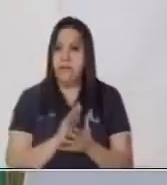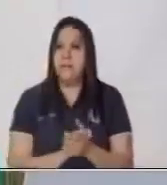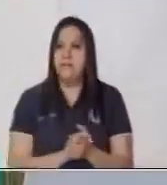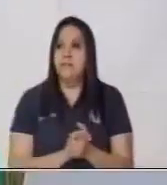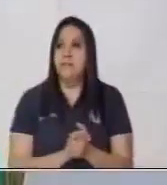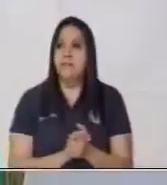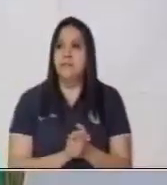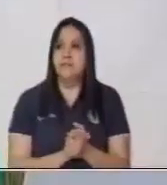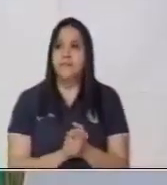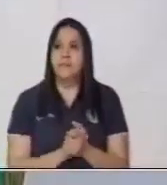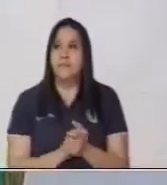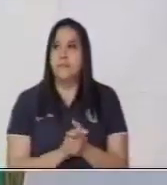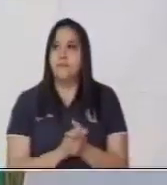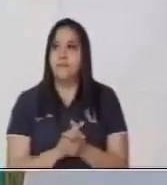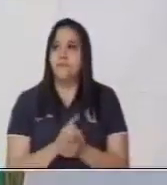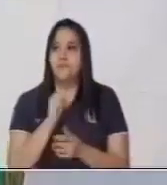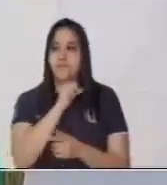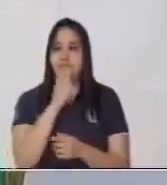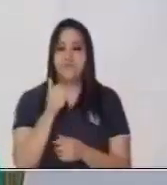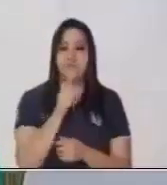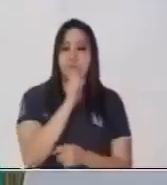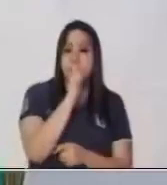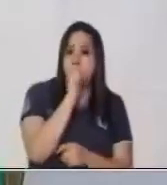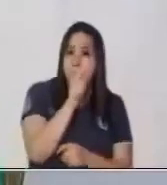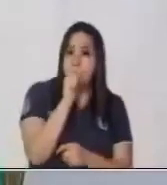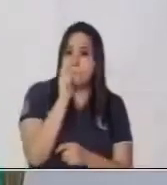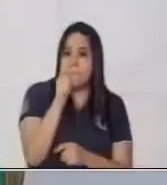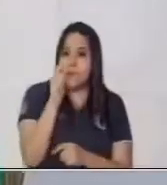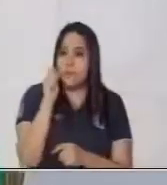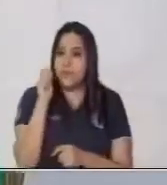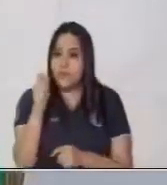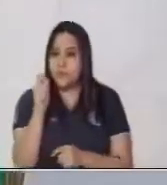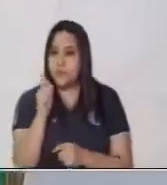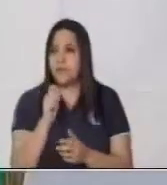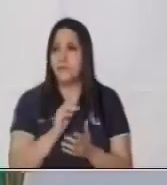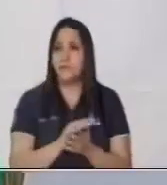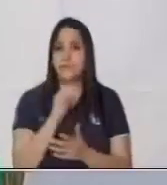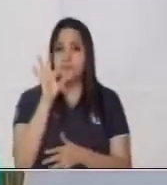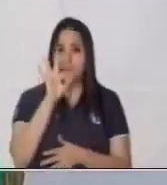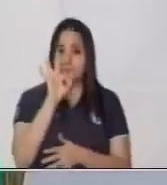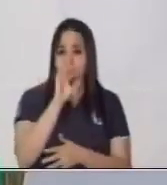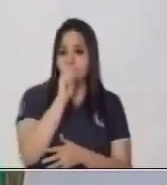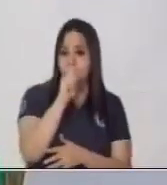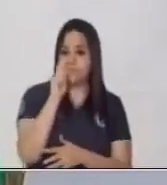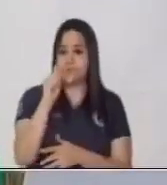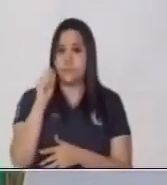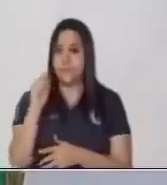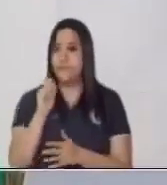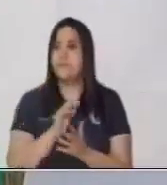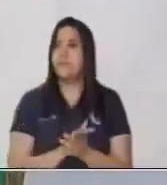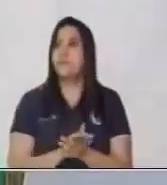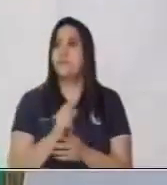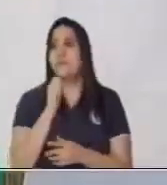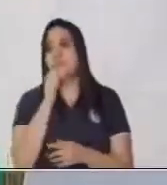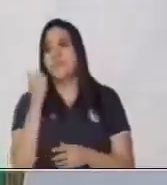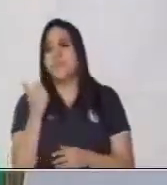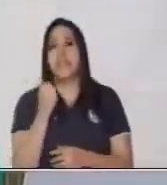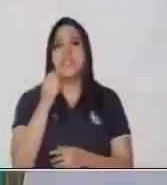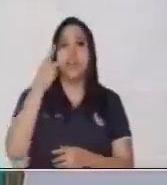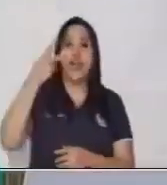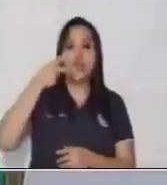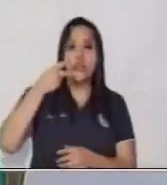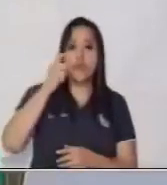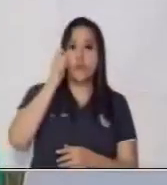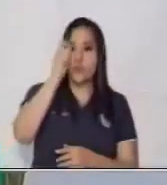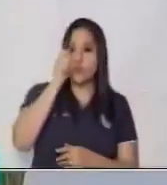yuxtaposición. También tenemos puntos suspensivos. Mucho ojo con eso. Y dos